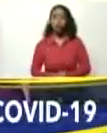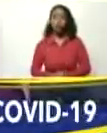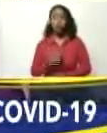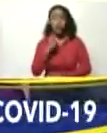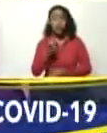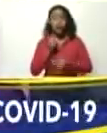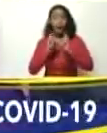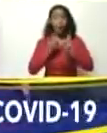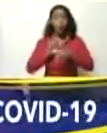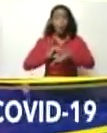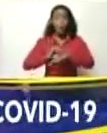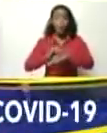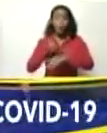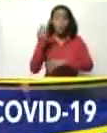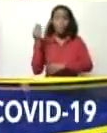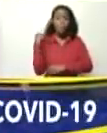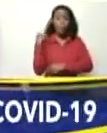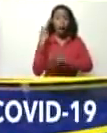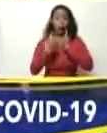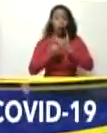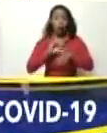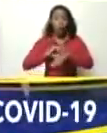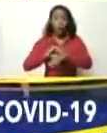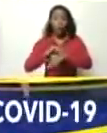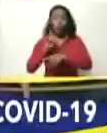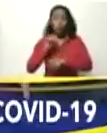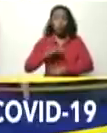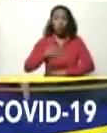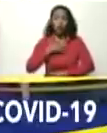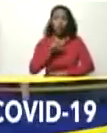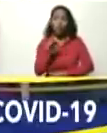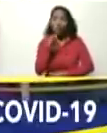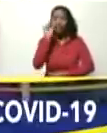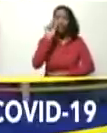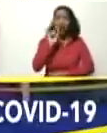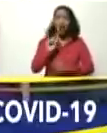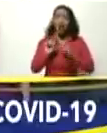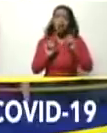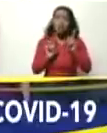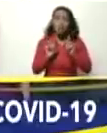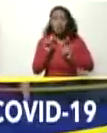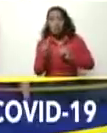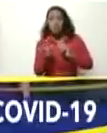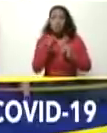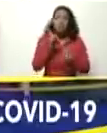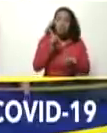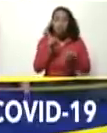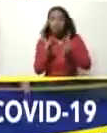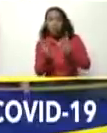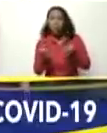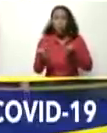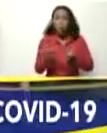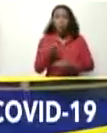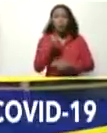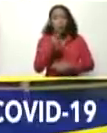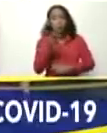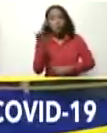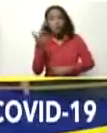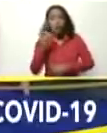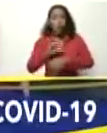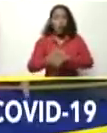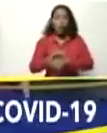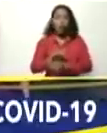Dicen algunos médicos, ¿no? Me han dicho que se puede echar un traguito por aquí, un traguito por allá. Allá usted, allá los